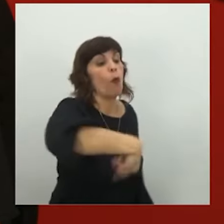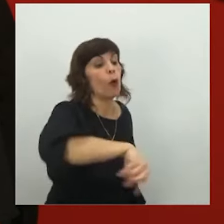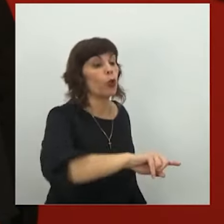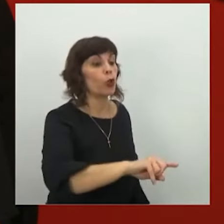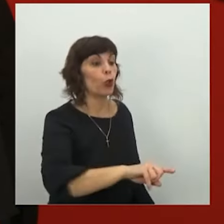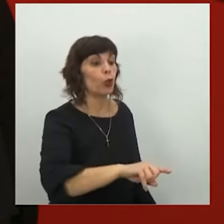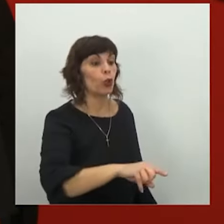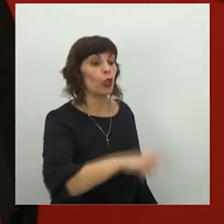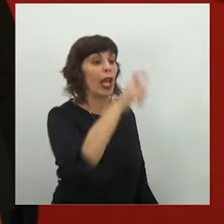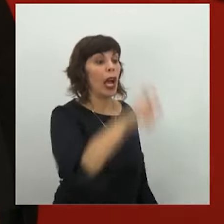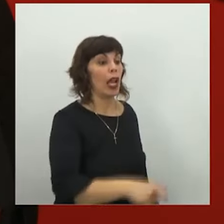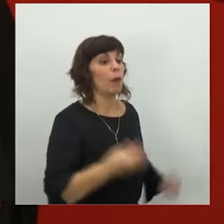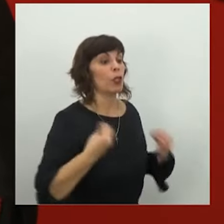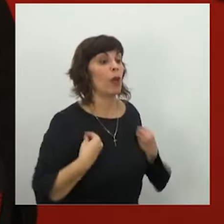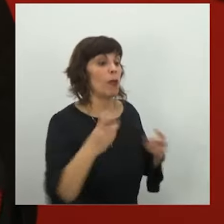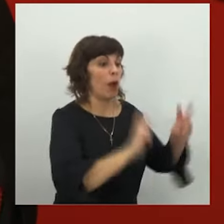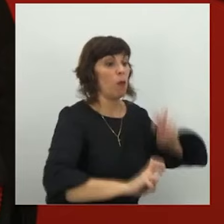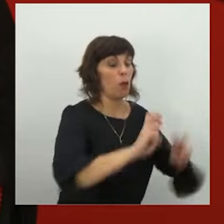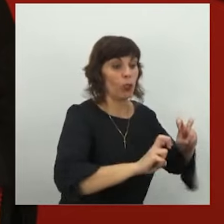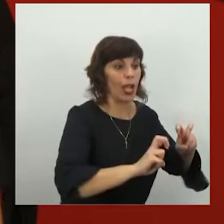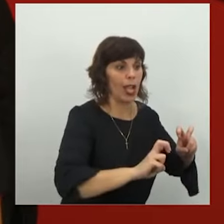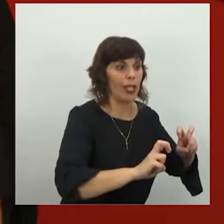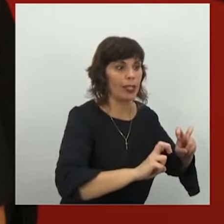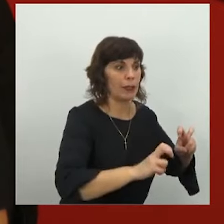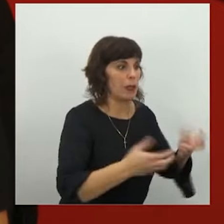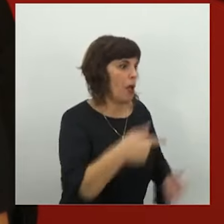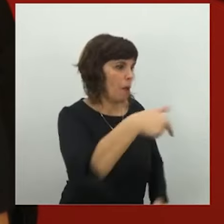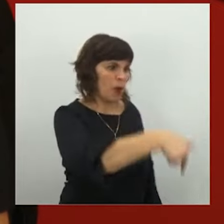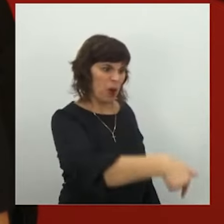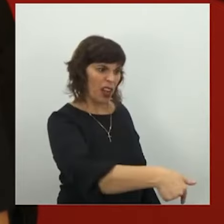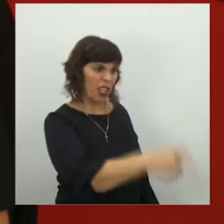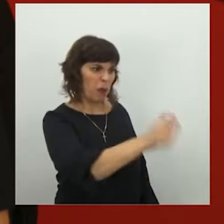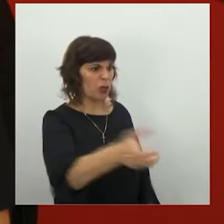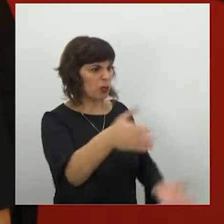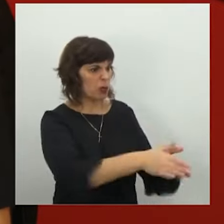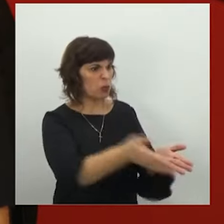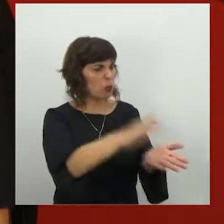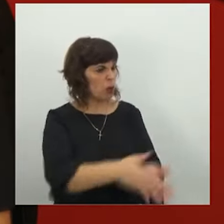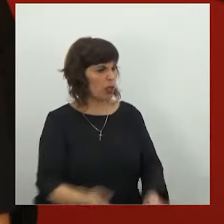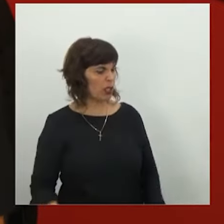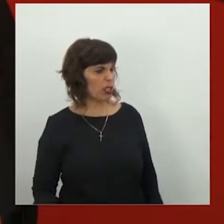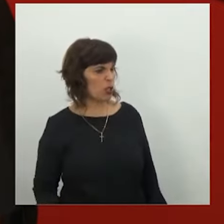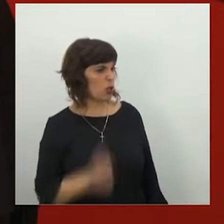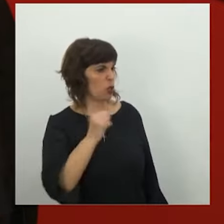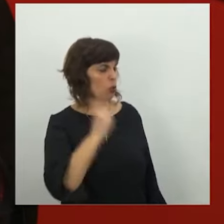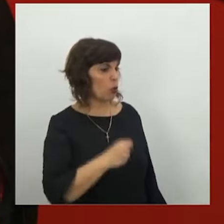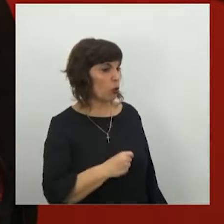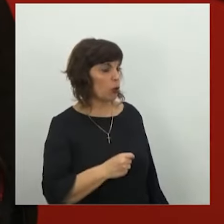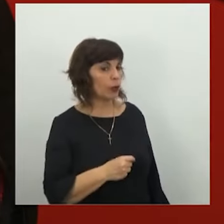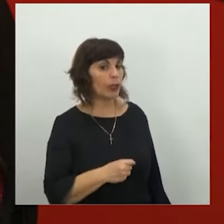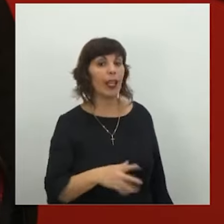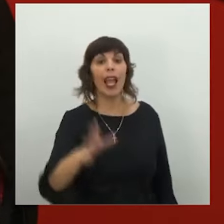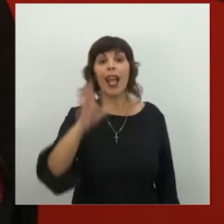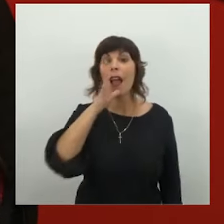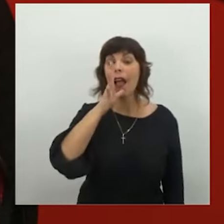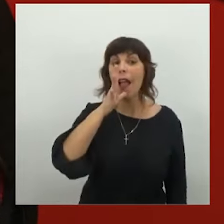muertos? ¿Por qué buscas el agua donde no la hay? Esa agua viene por la presencia del